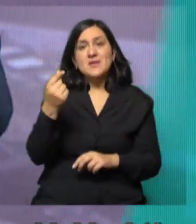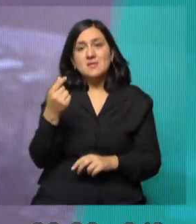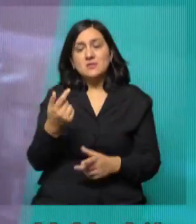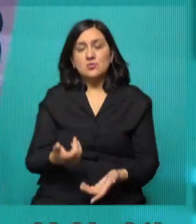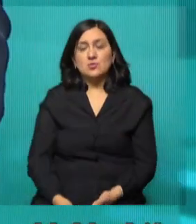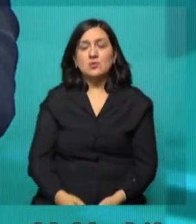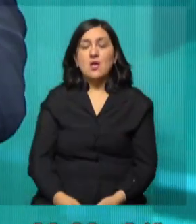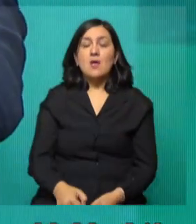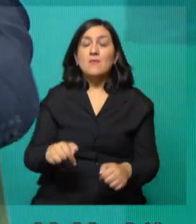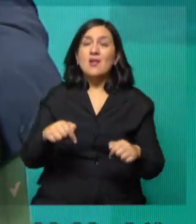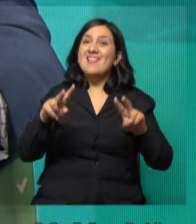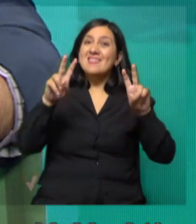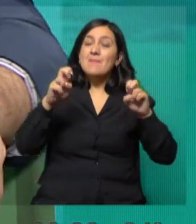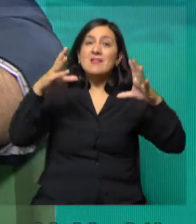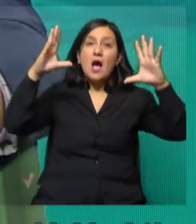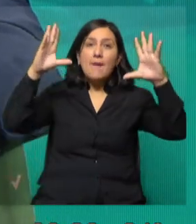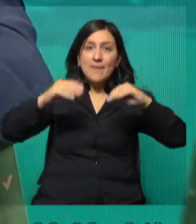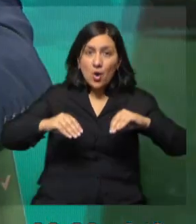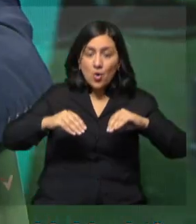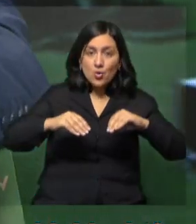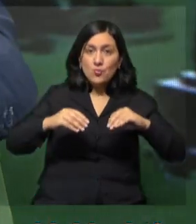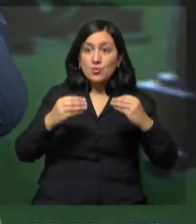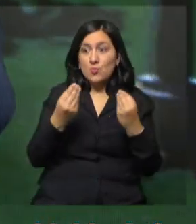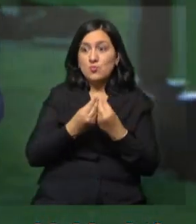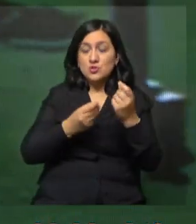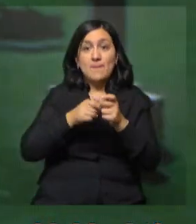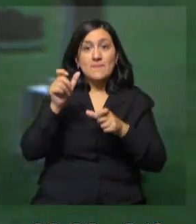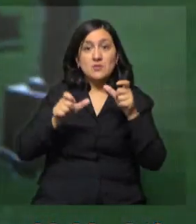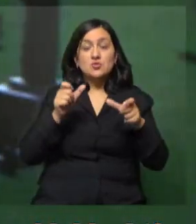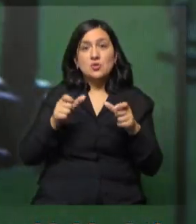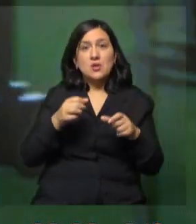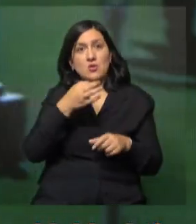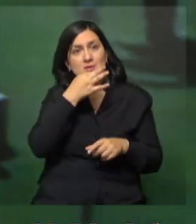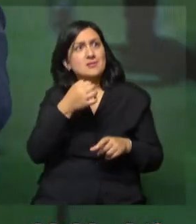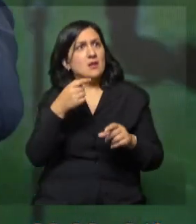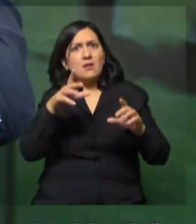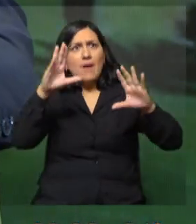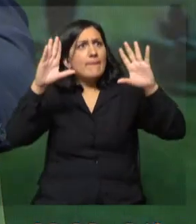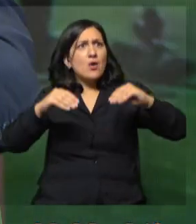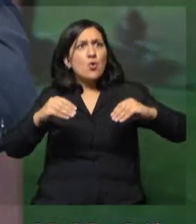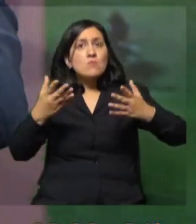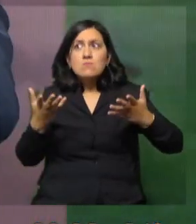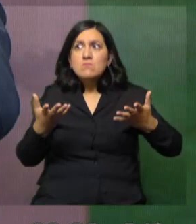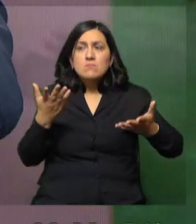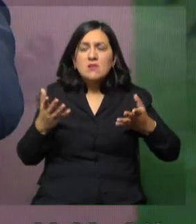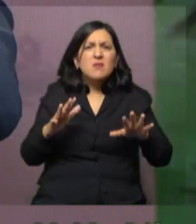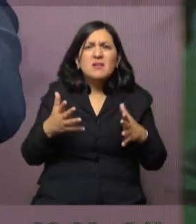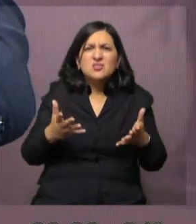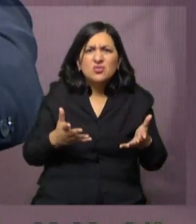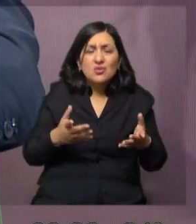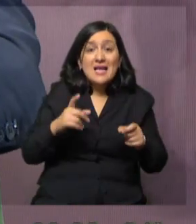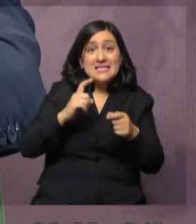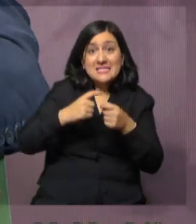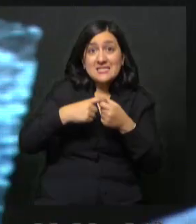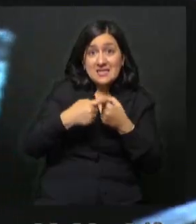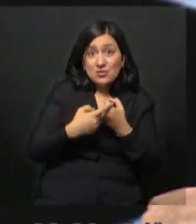pero este tema de los apagones, puntualmente, porque varios oyentes televidentes no nos hacían la referencia. ¿Qué fue lo que pasó? ¿El sindicato tiene